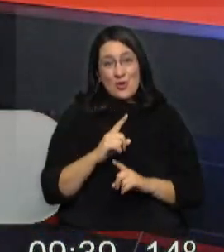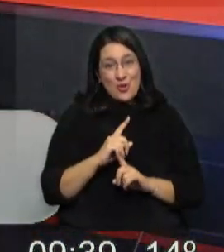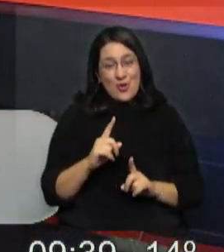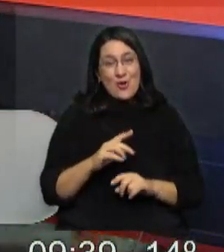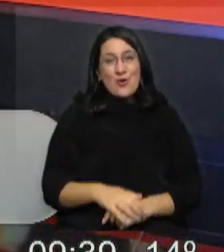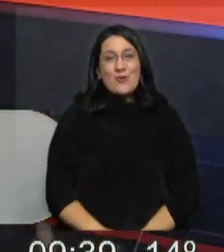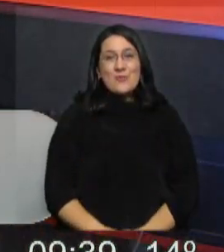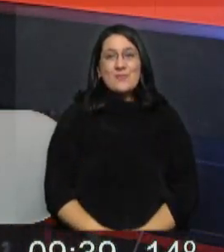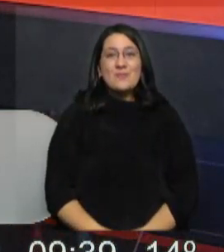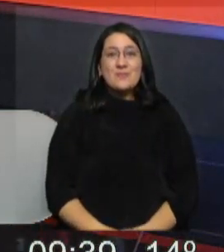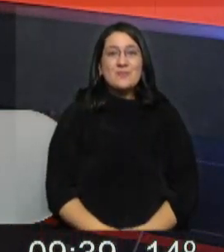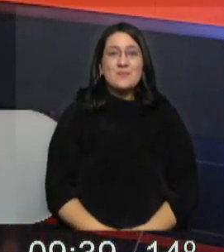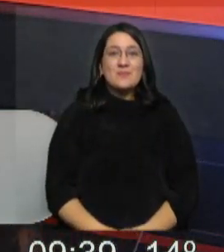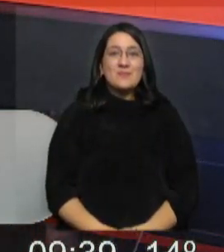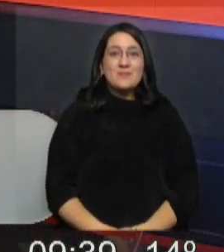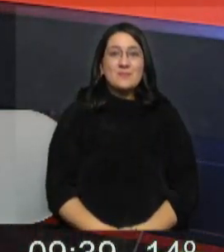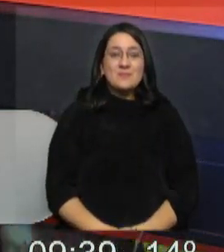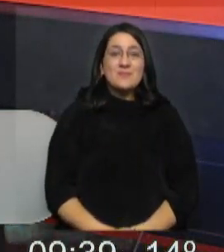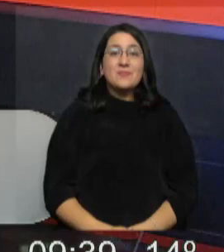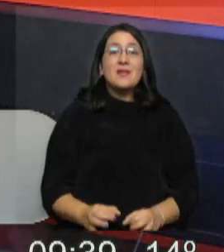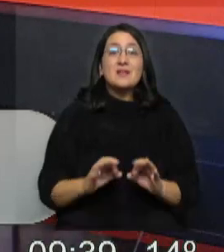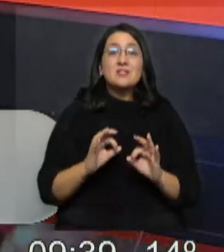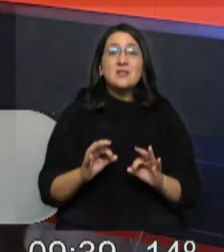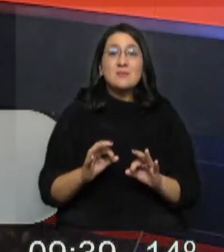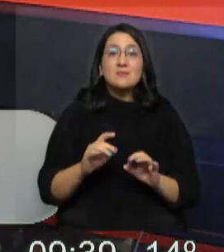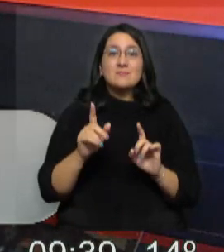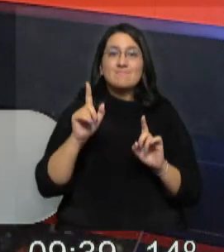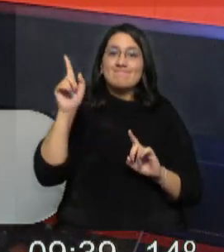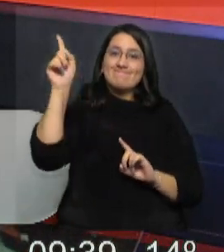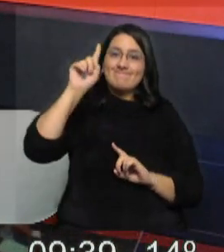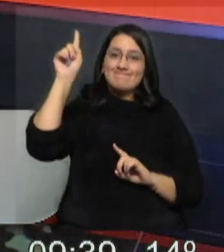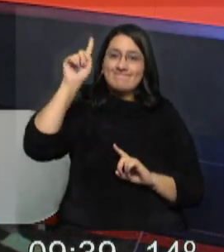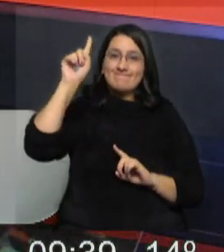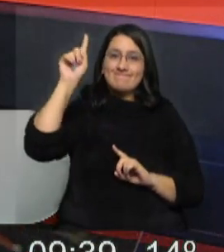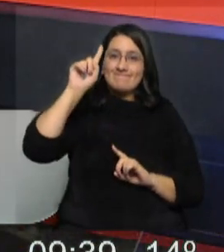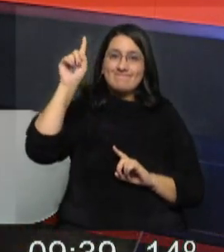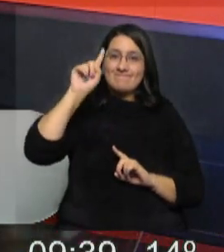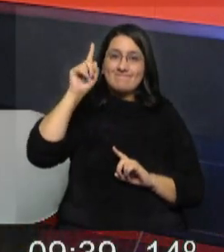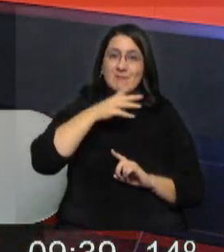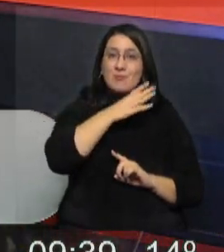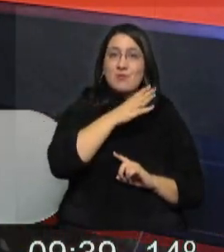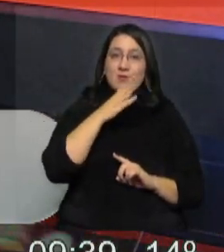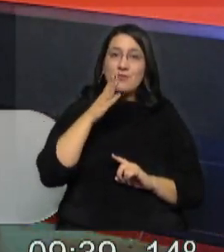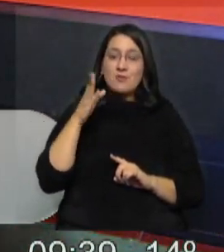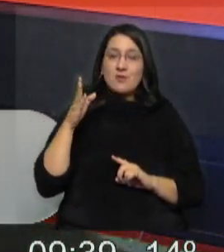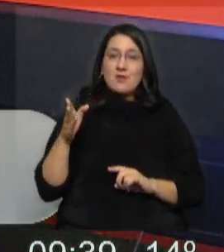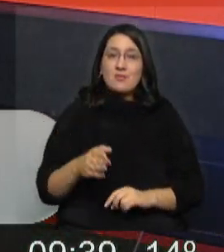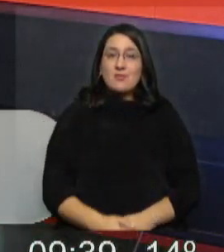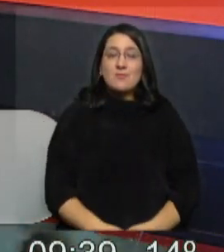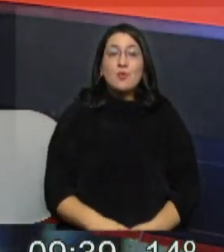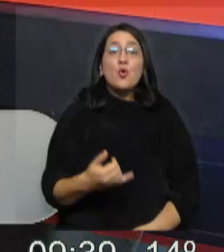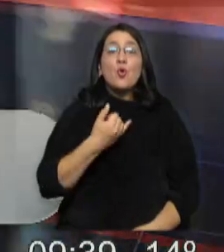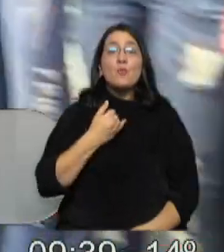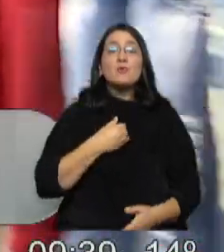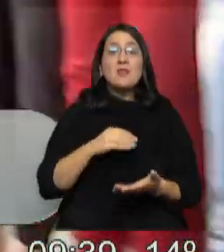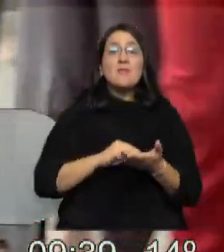se nos hunde el barco. A ver acá, llegamos acá, nos levantan la mano, nos dicen que no, estamos recorriendo el barrio Reus. ¿Cómo nos